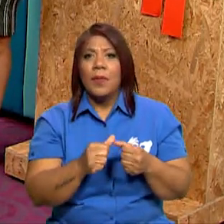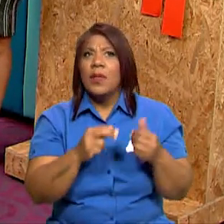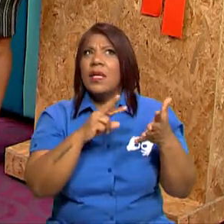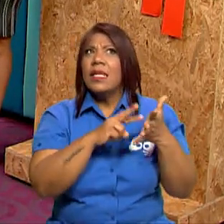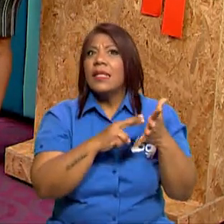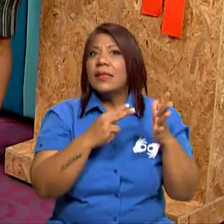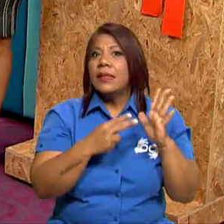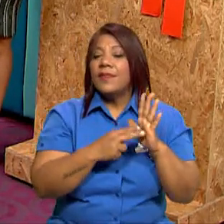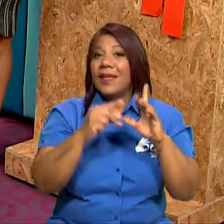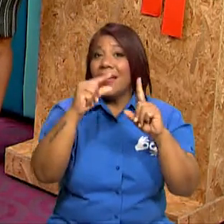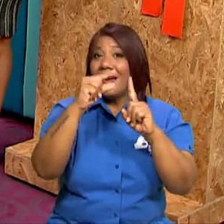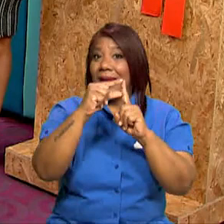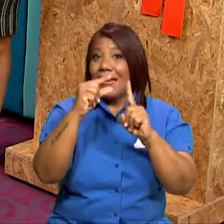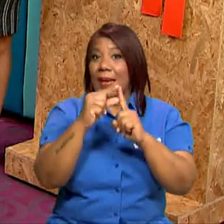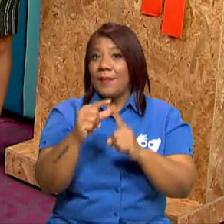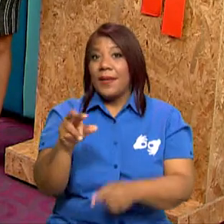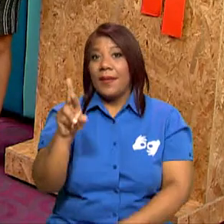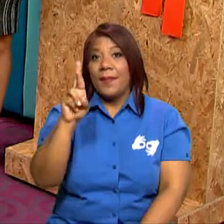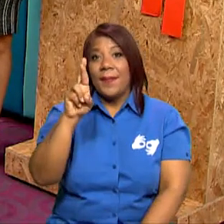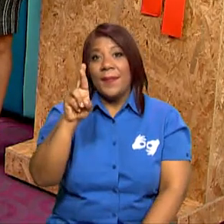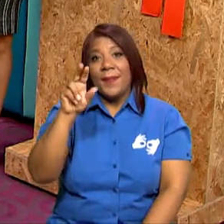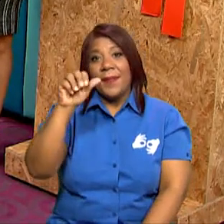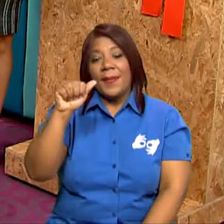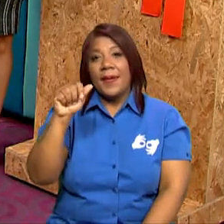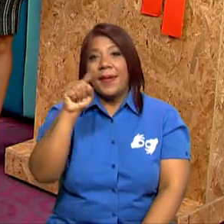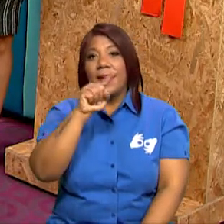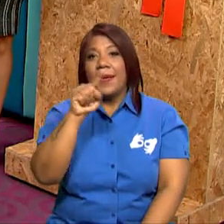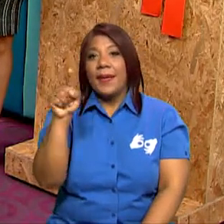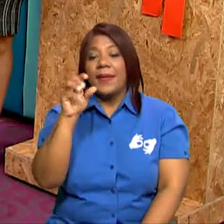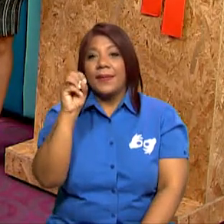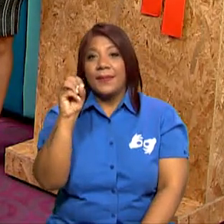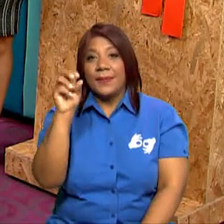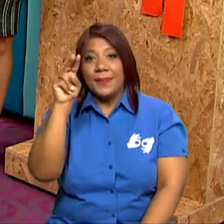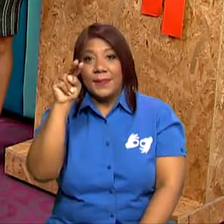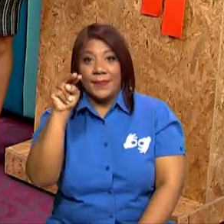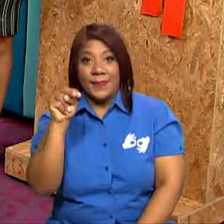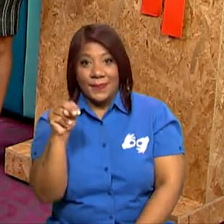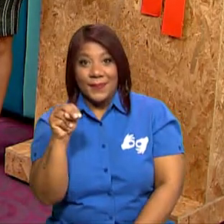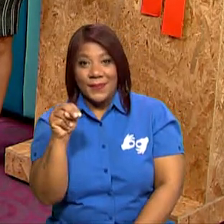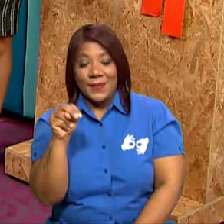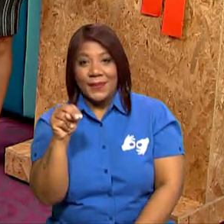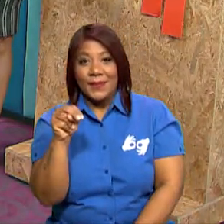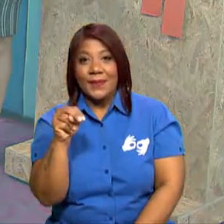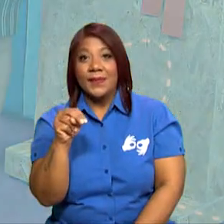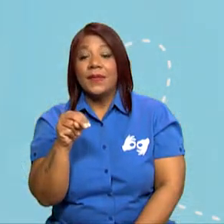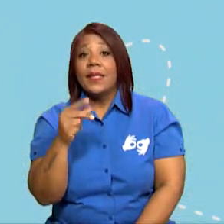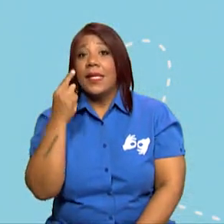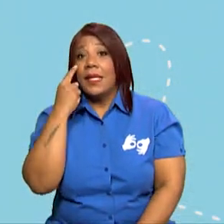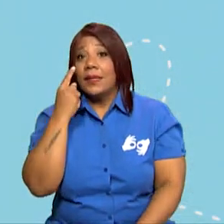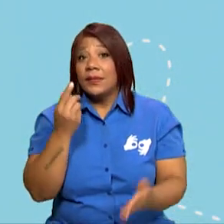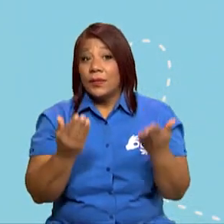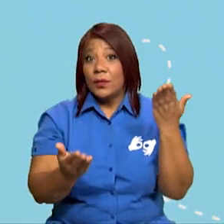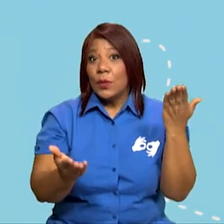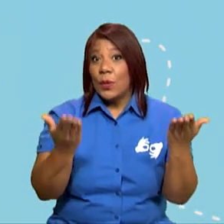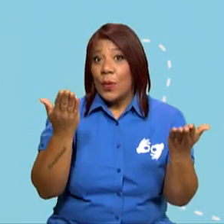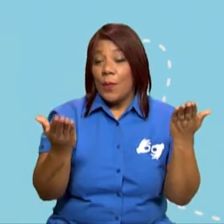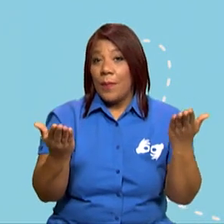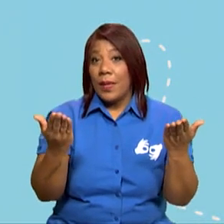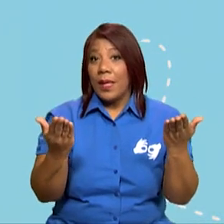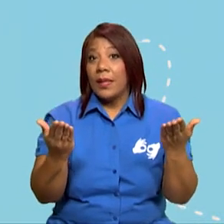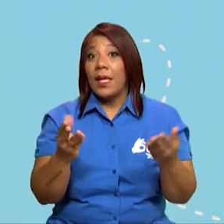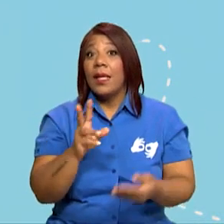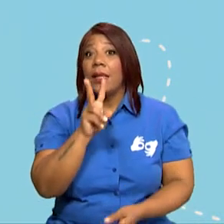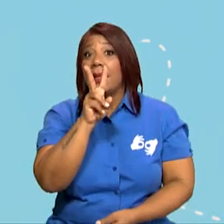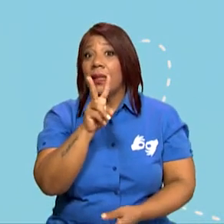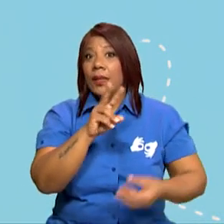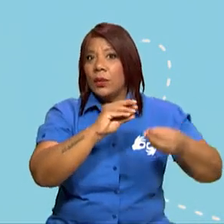Porque lo estaremos utilizando durante la clase de hoy. Vamos a recordar que la razón es una comparación entre dos cantidades.